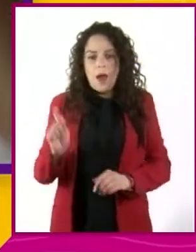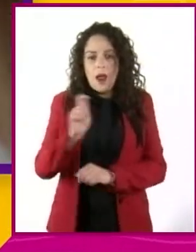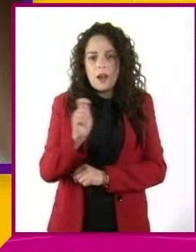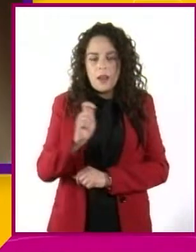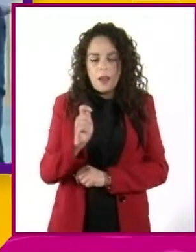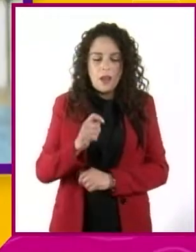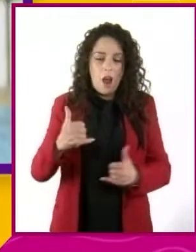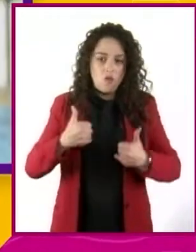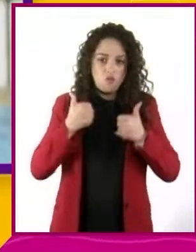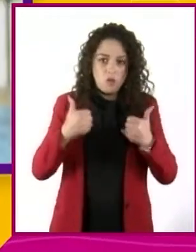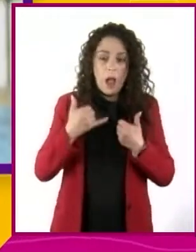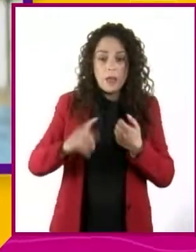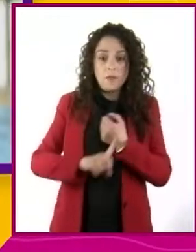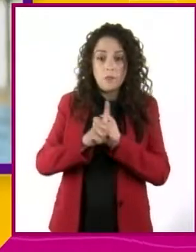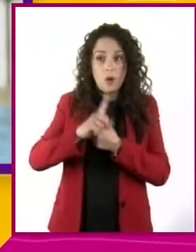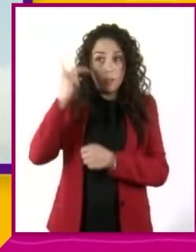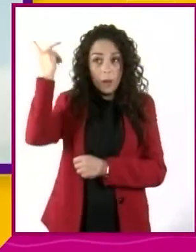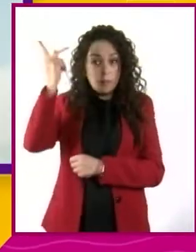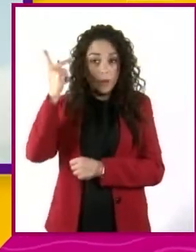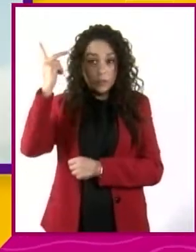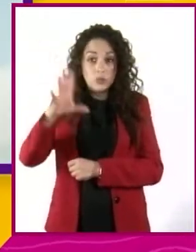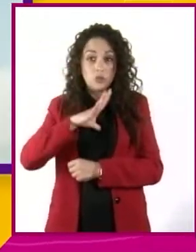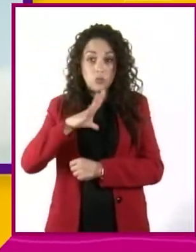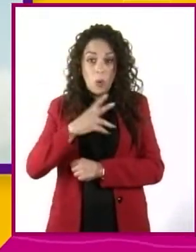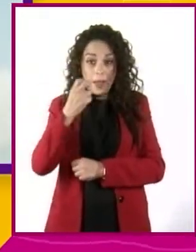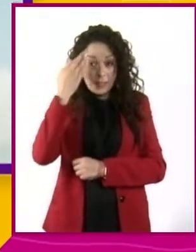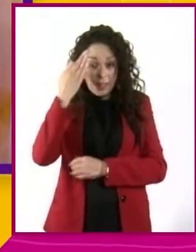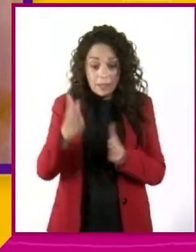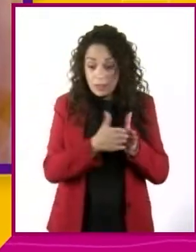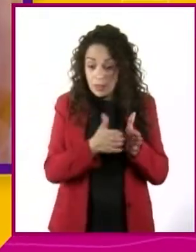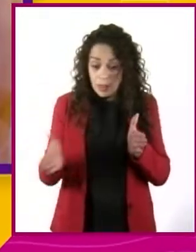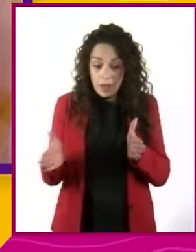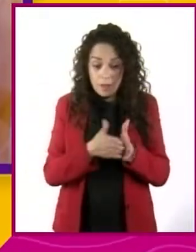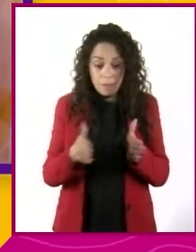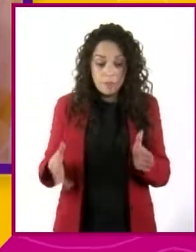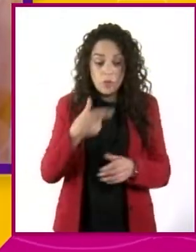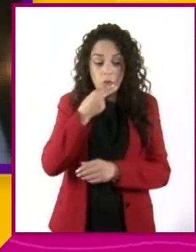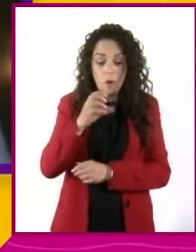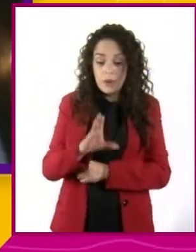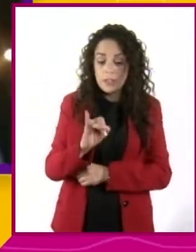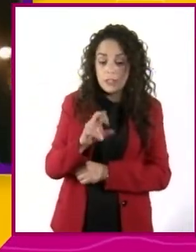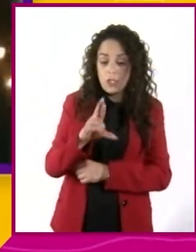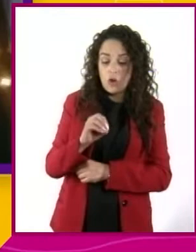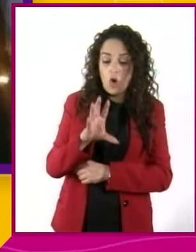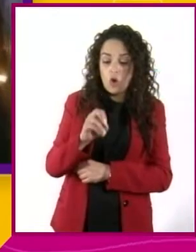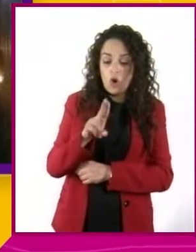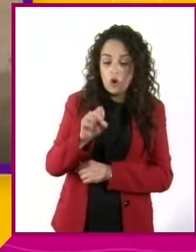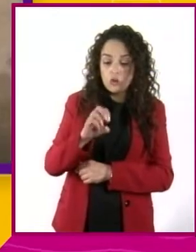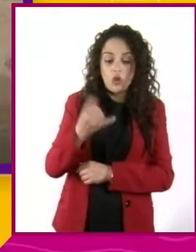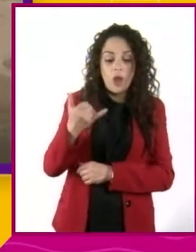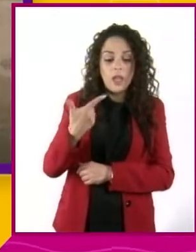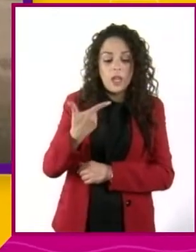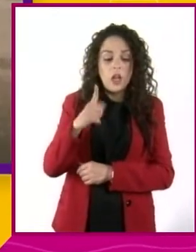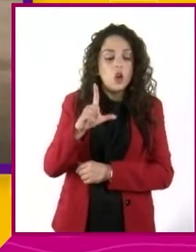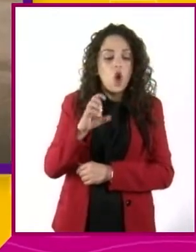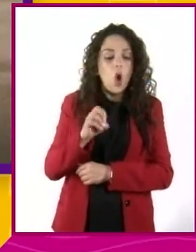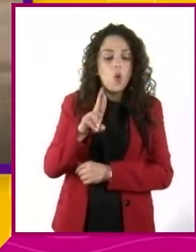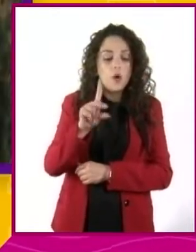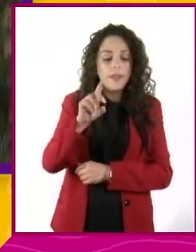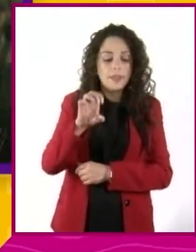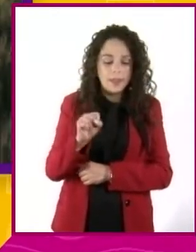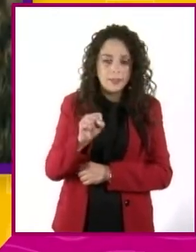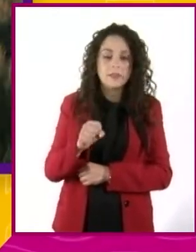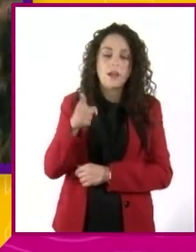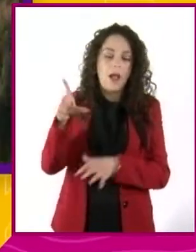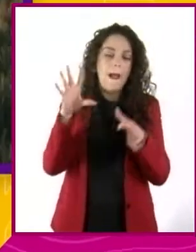los problemas psicológicos que se generan durante estas, Ciro Corzo Salazar y Lourdes Araí Arteaga explican